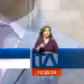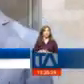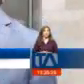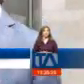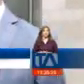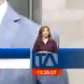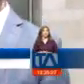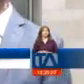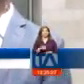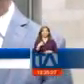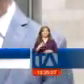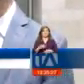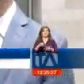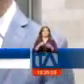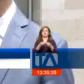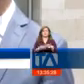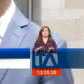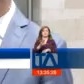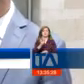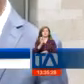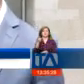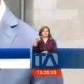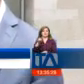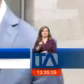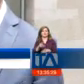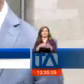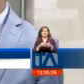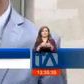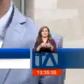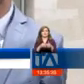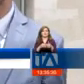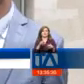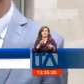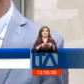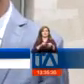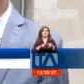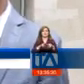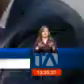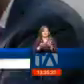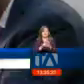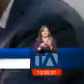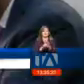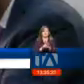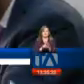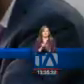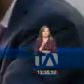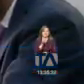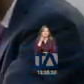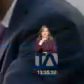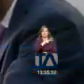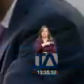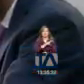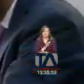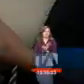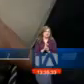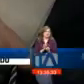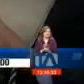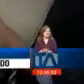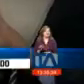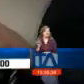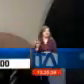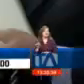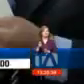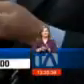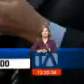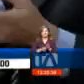de dólares, supuestamente para la legalización del taxismo informal. Pero en la realidad eso nunca existió. La defensa de los procesados coincidió en